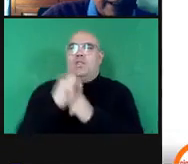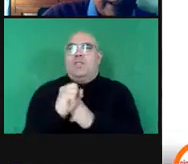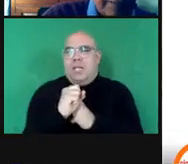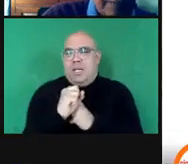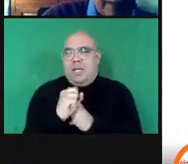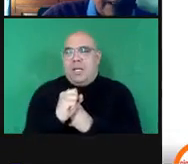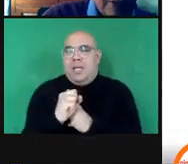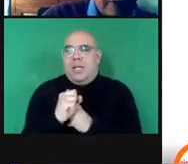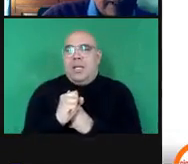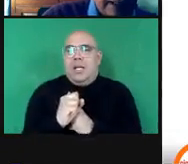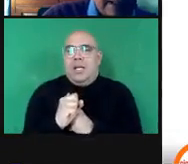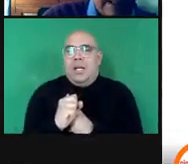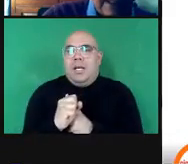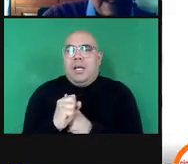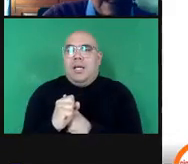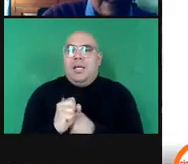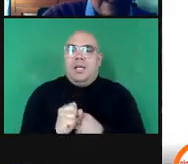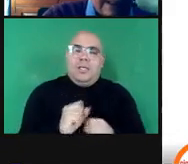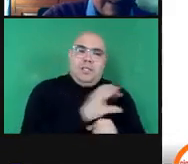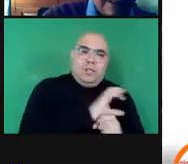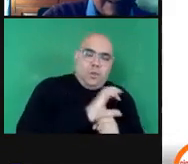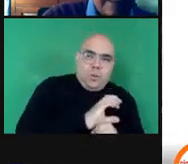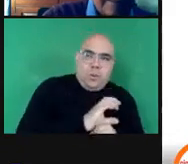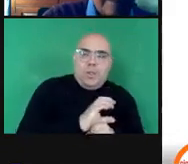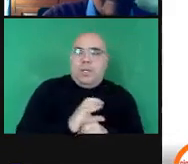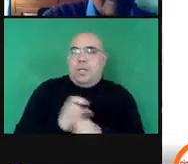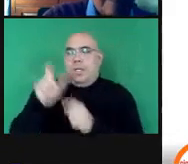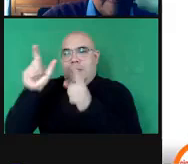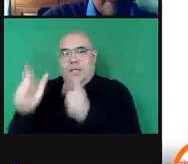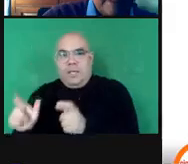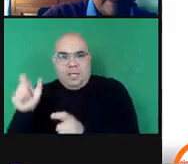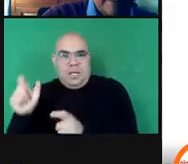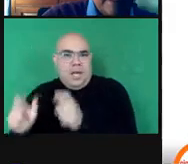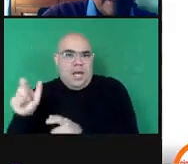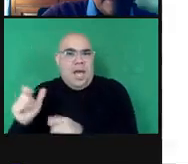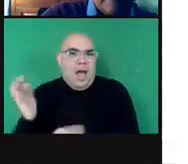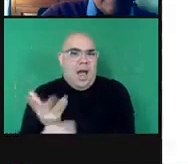entre la ciudad y el artista.